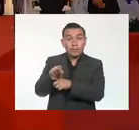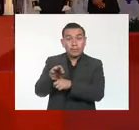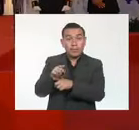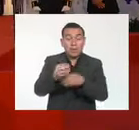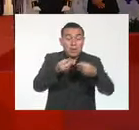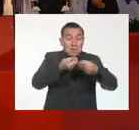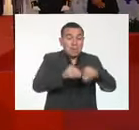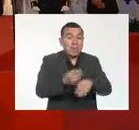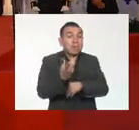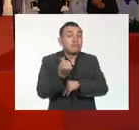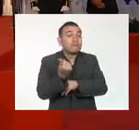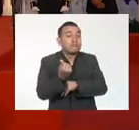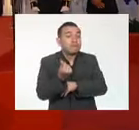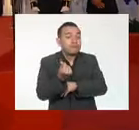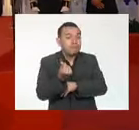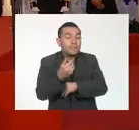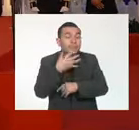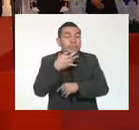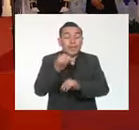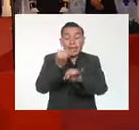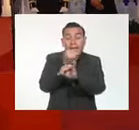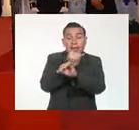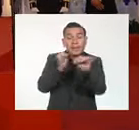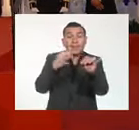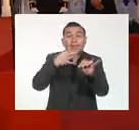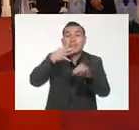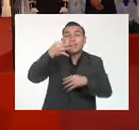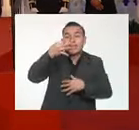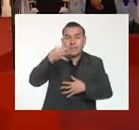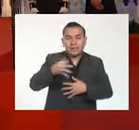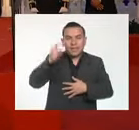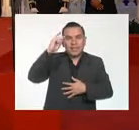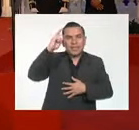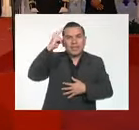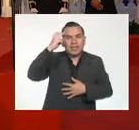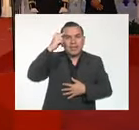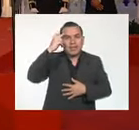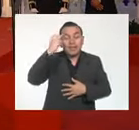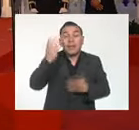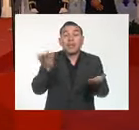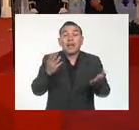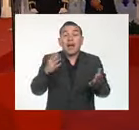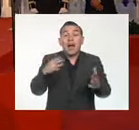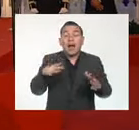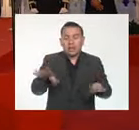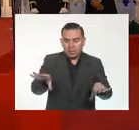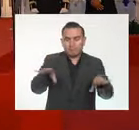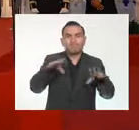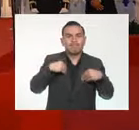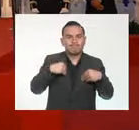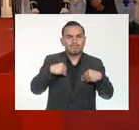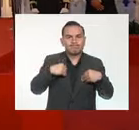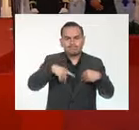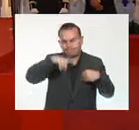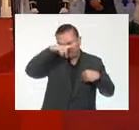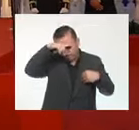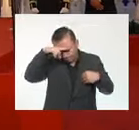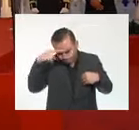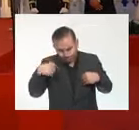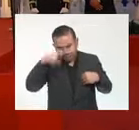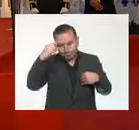privilegios. Ser independiente de verdad significa asumir retos que nadie más se atrevía a